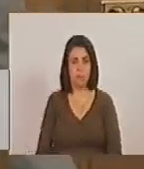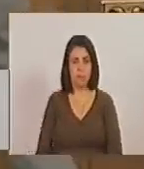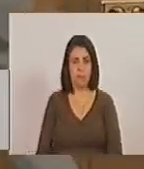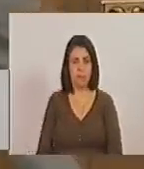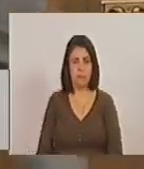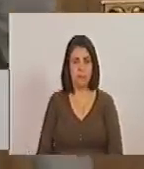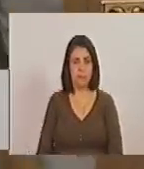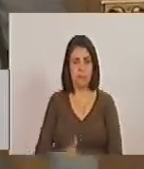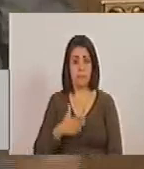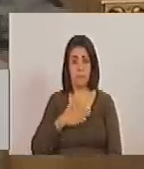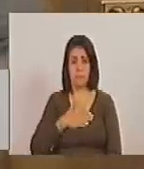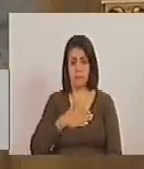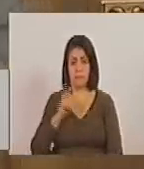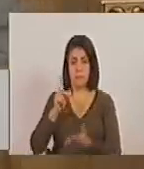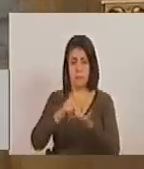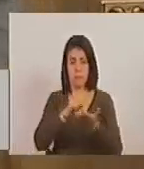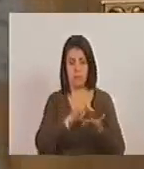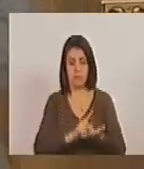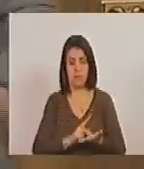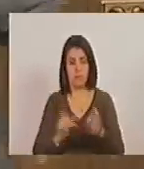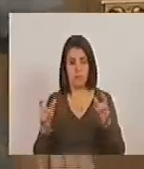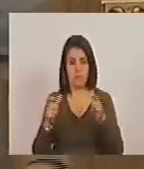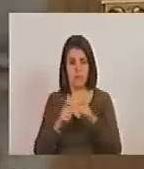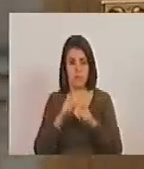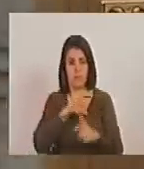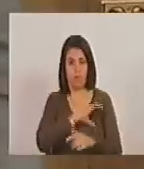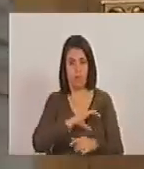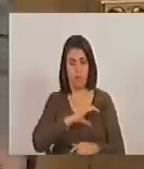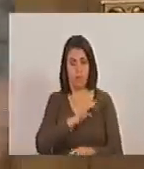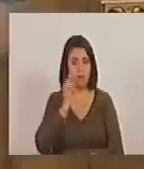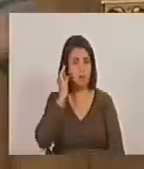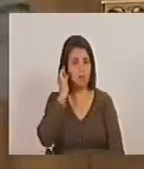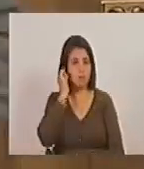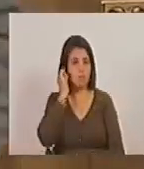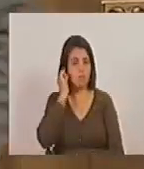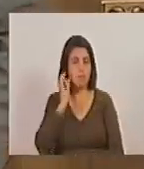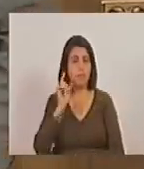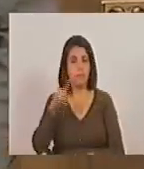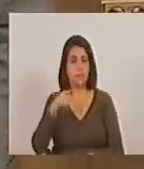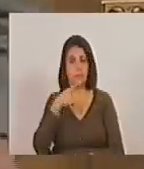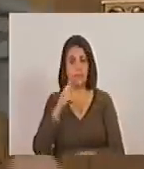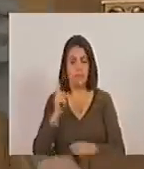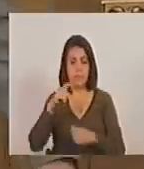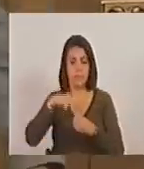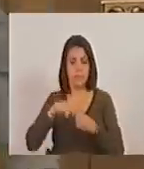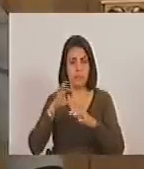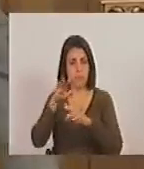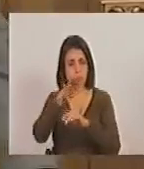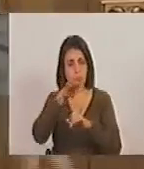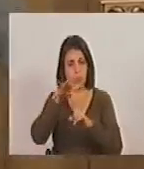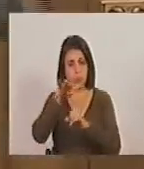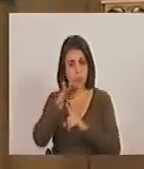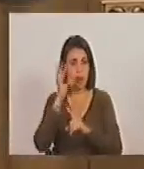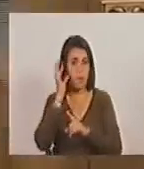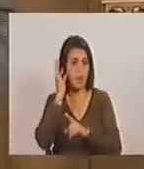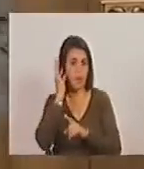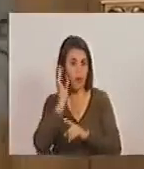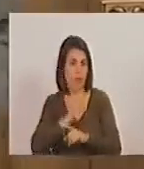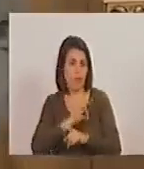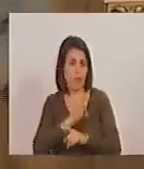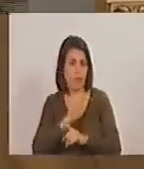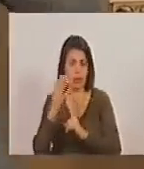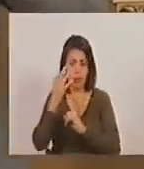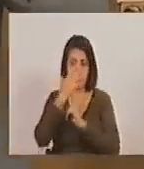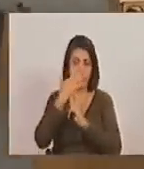me tocó participar en sesiones en la Comisión Femenina del MAS, tal era la influencia de esa señora sobre uno. Pero